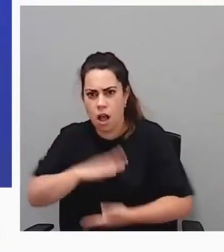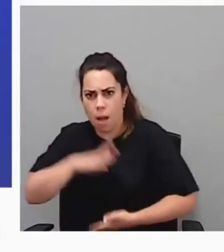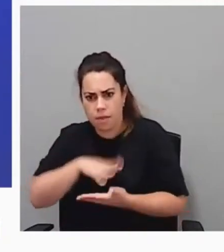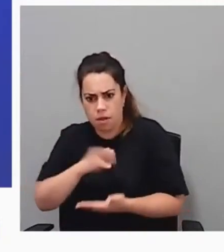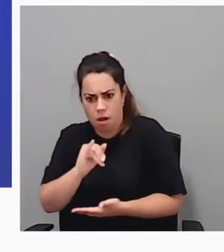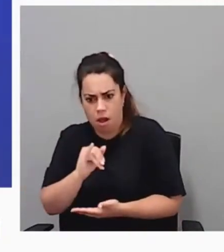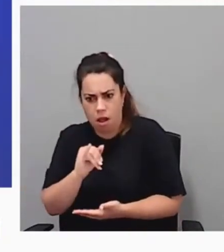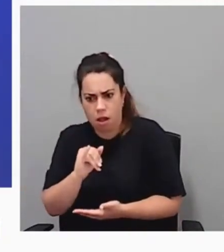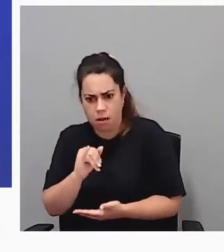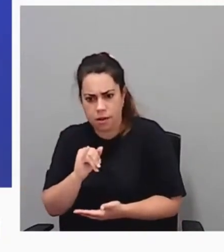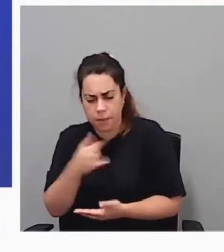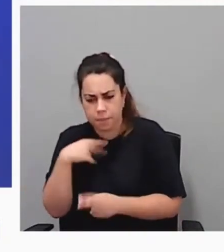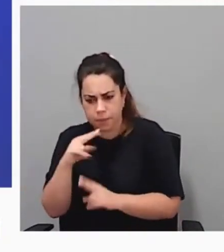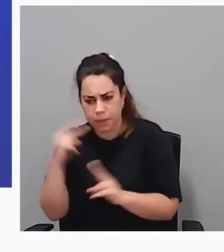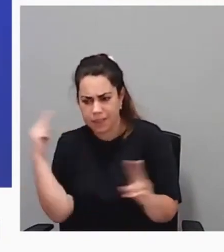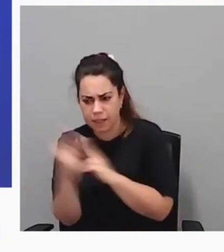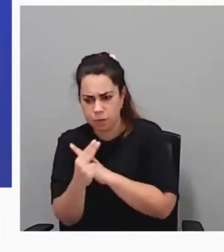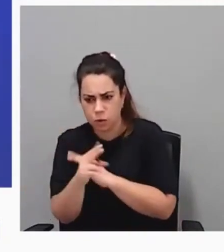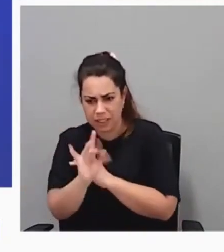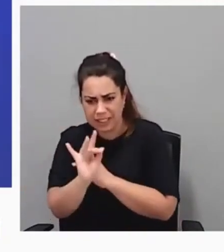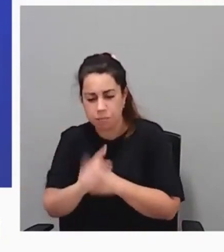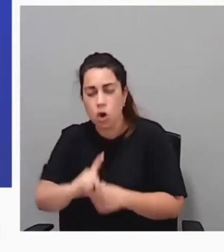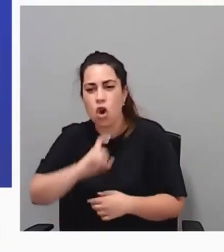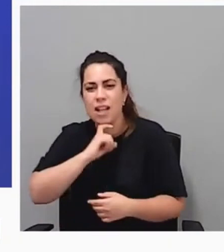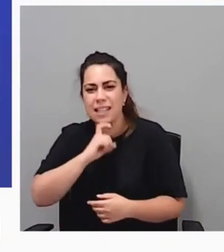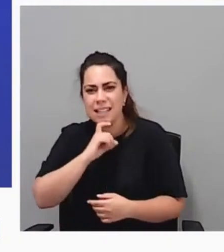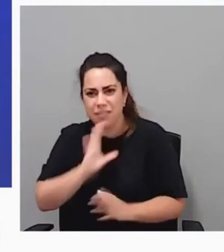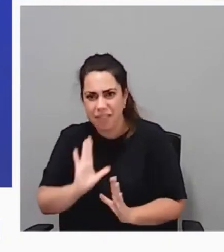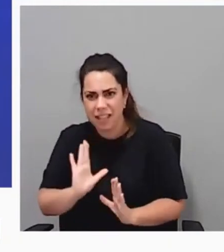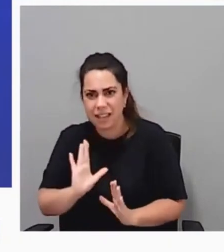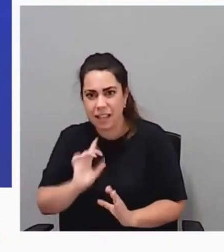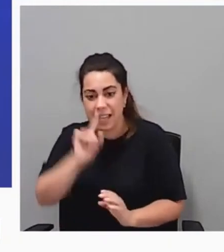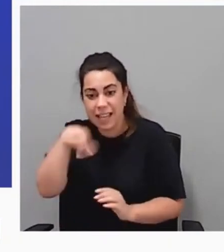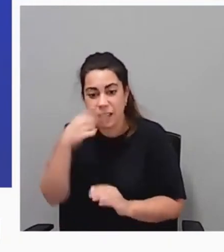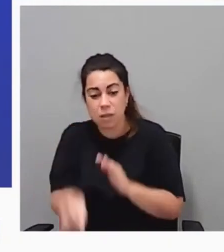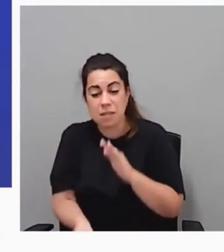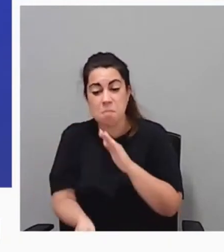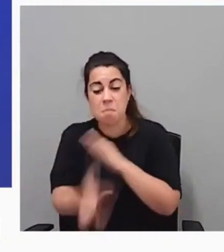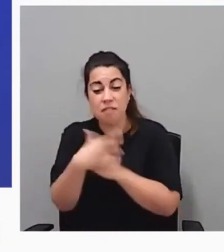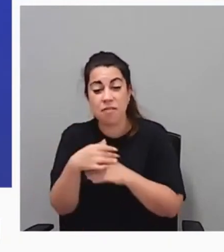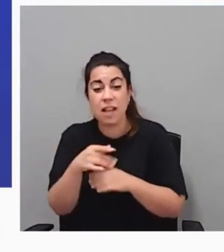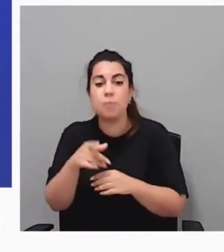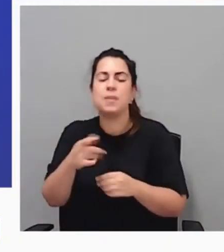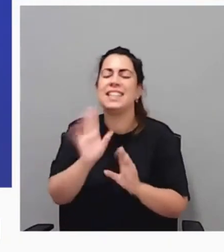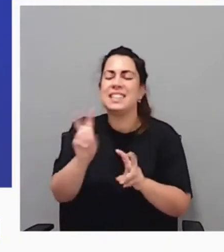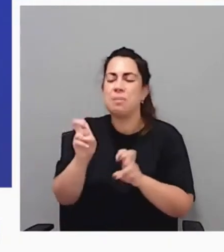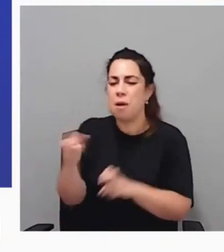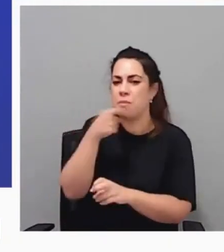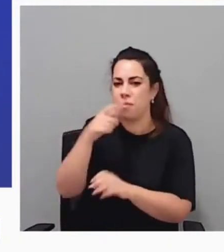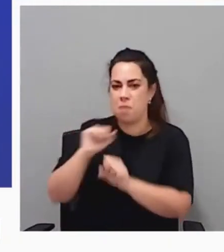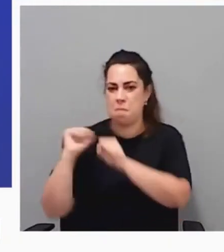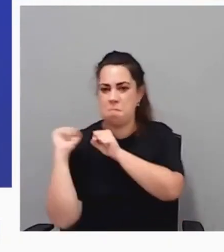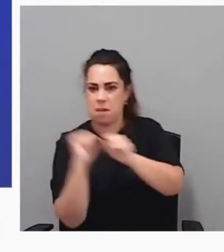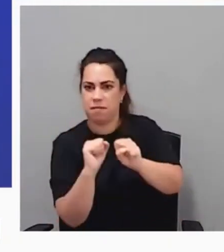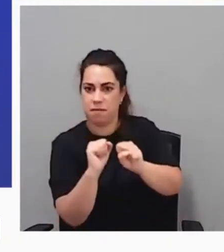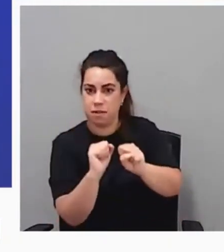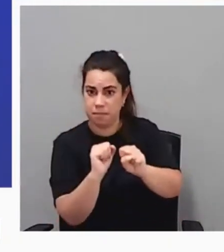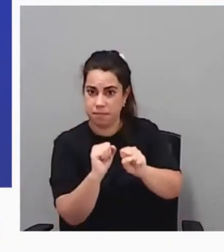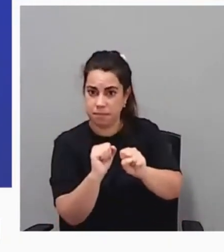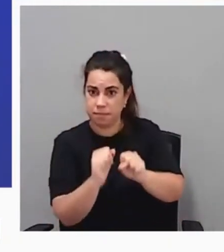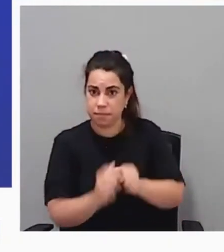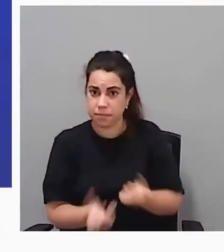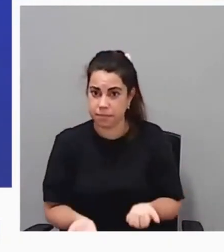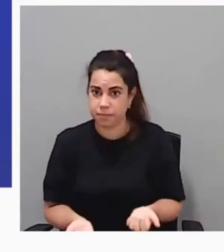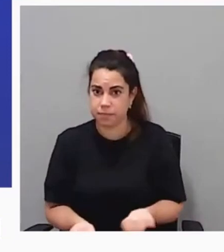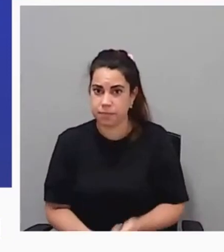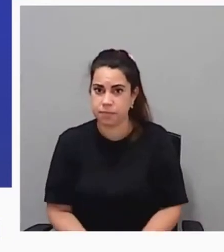muy compleja y crear resistencia a tus drogas, ¿no? esto me lo